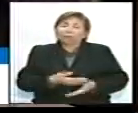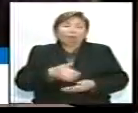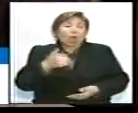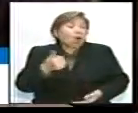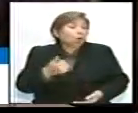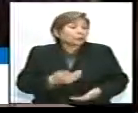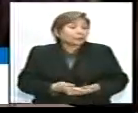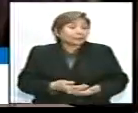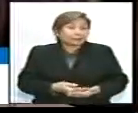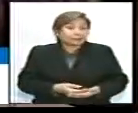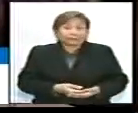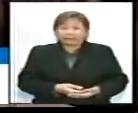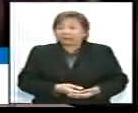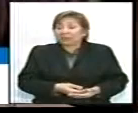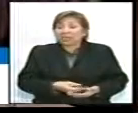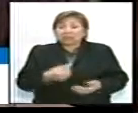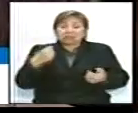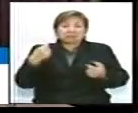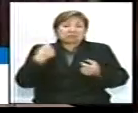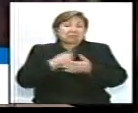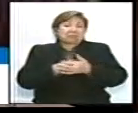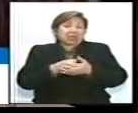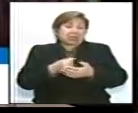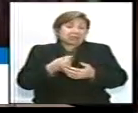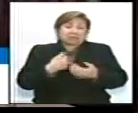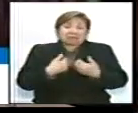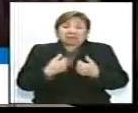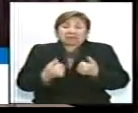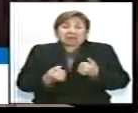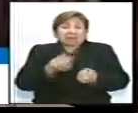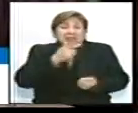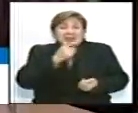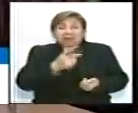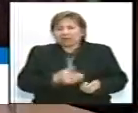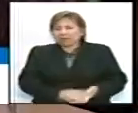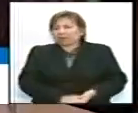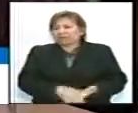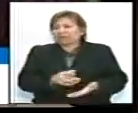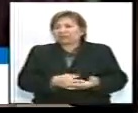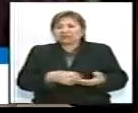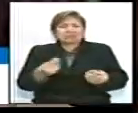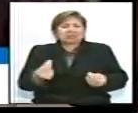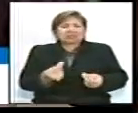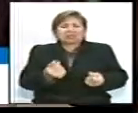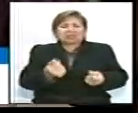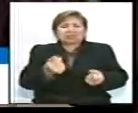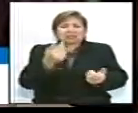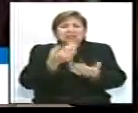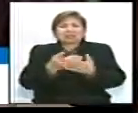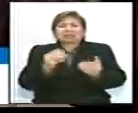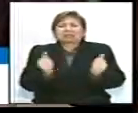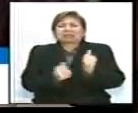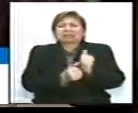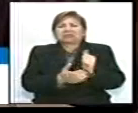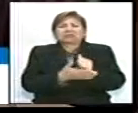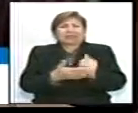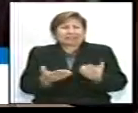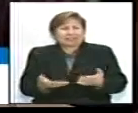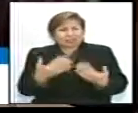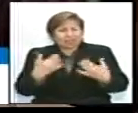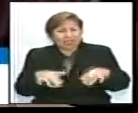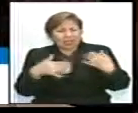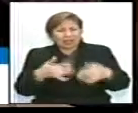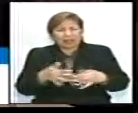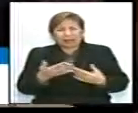por cuando hay un atropello, cuando hay personas que conducen en estado de embriaguez, ¿qué les dan? Inmediatamente una prisión preventiva. Y en este caso tan